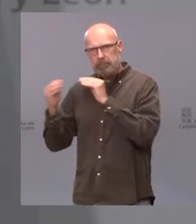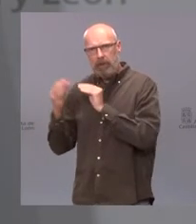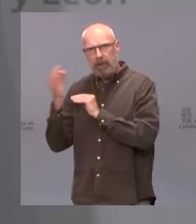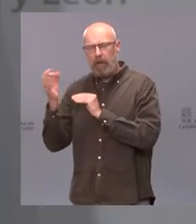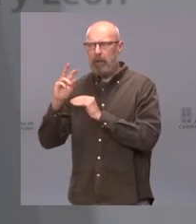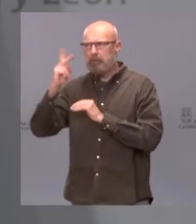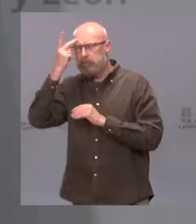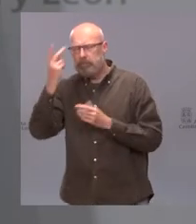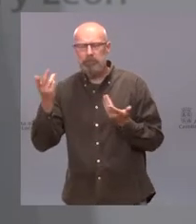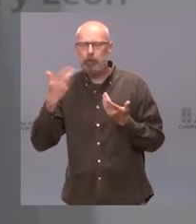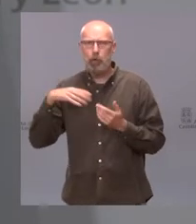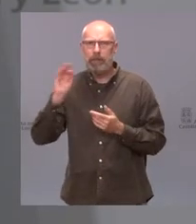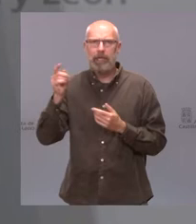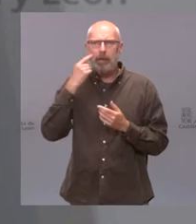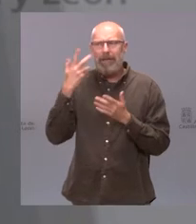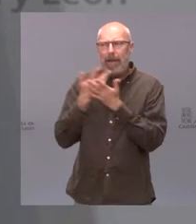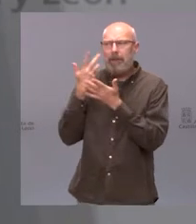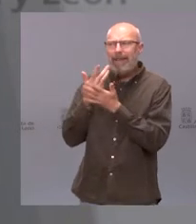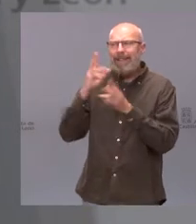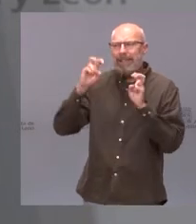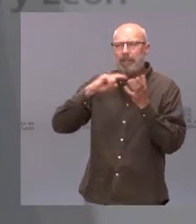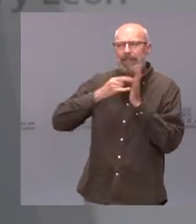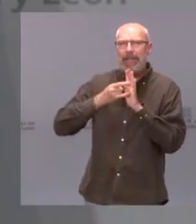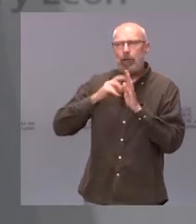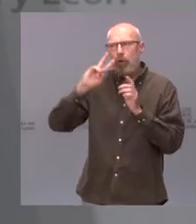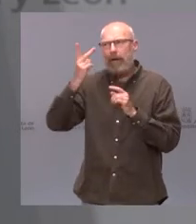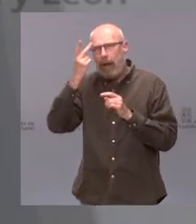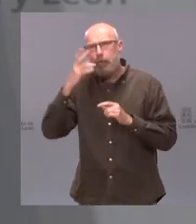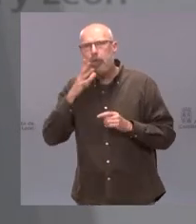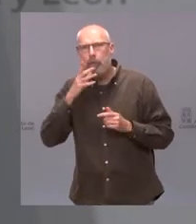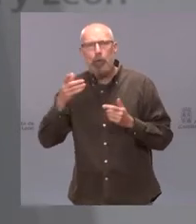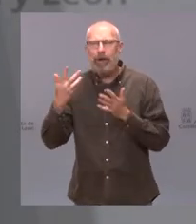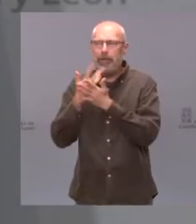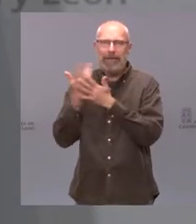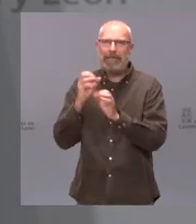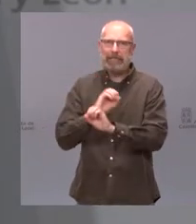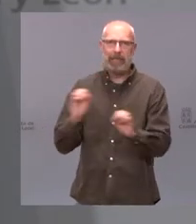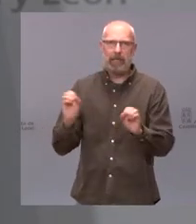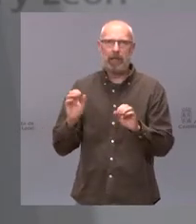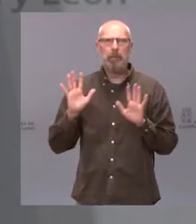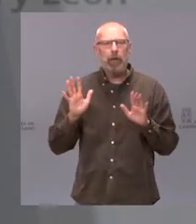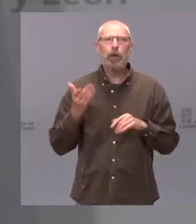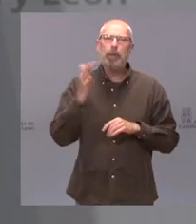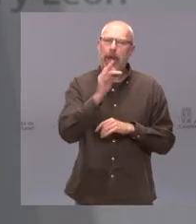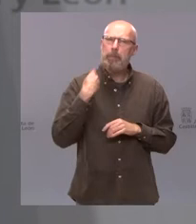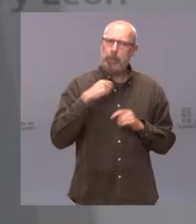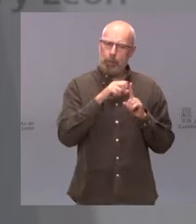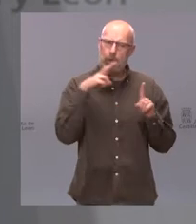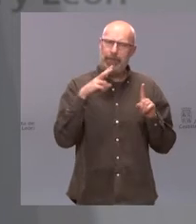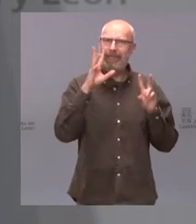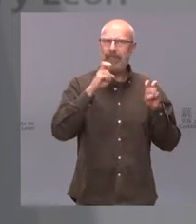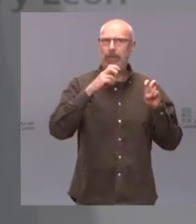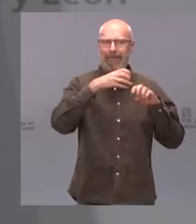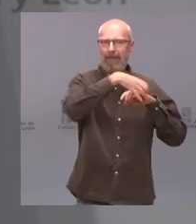es la argumentación científica, técnica de seguridad. Pero es que además, ni siquiera desde el punto de vista de la logística, ni siquiera desde el punto